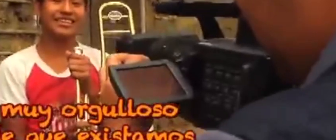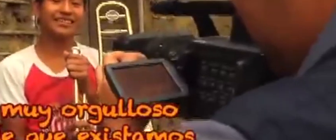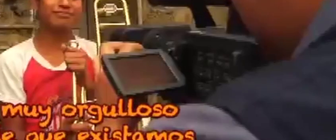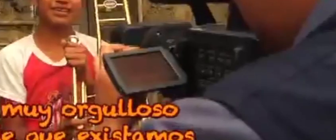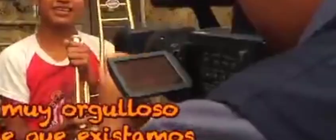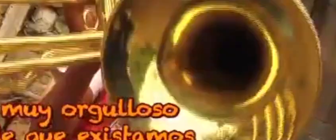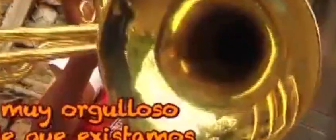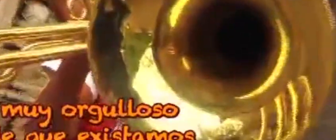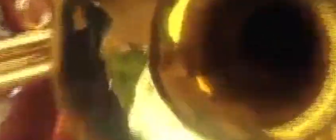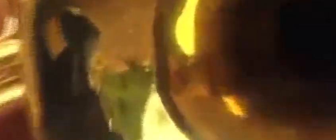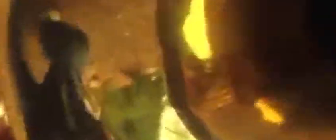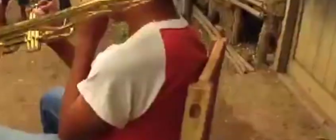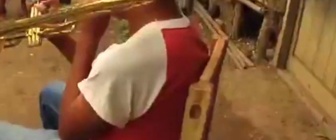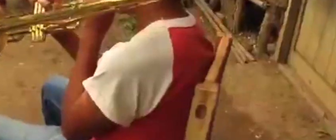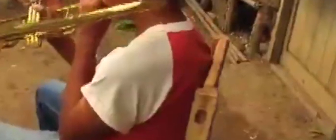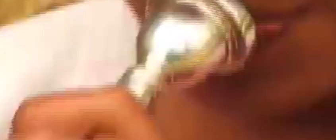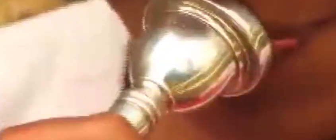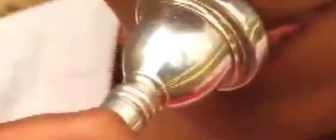que ni las tipas.